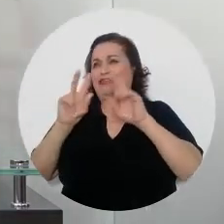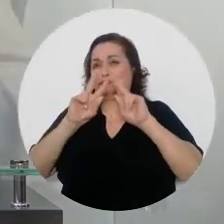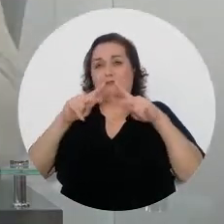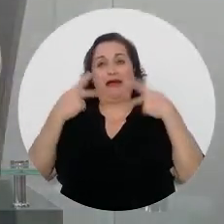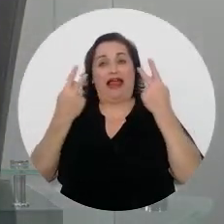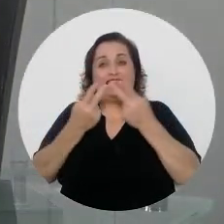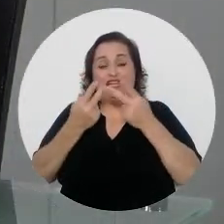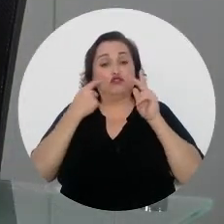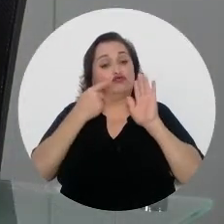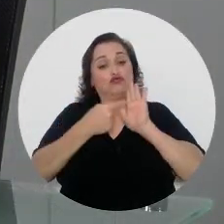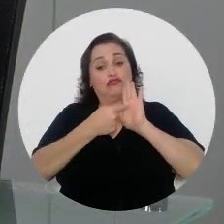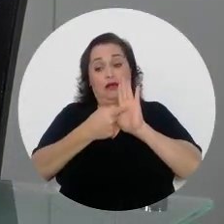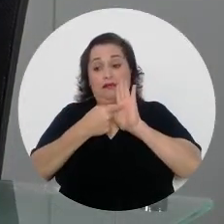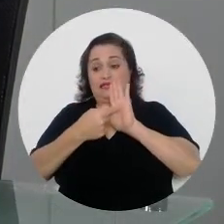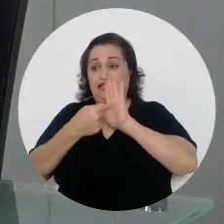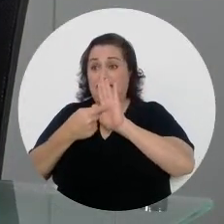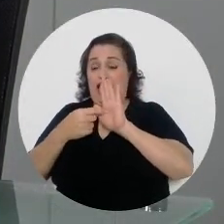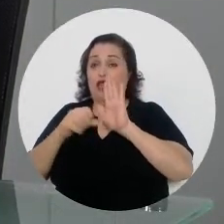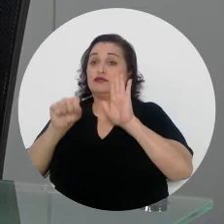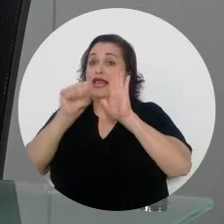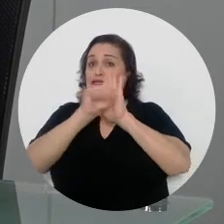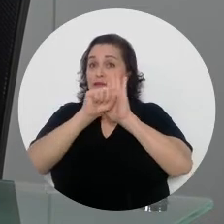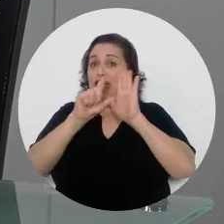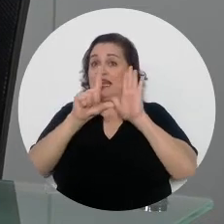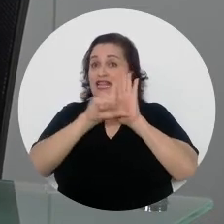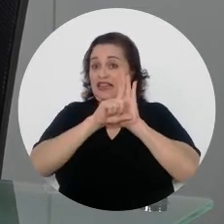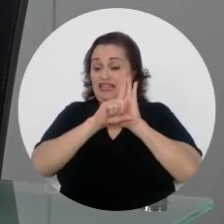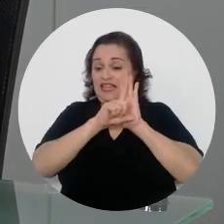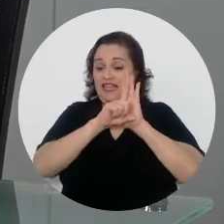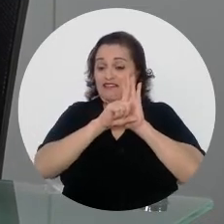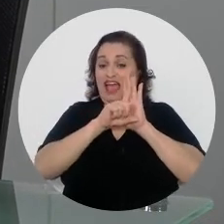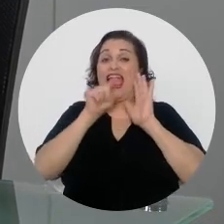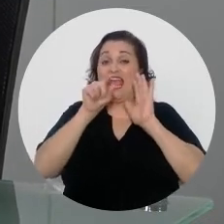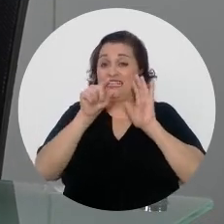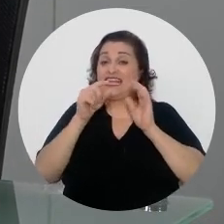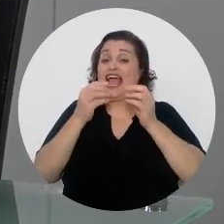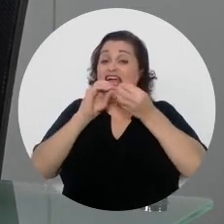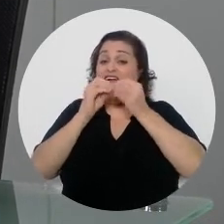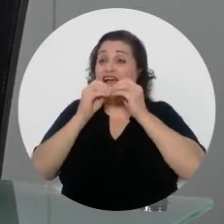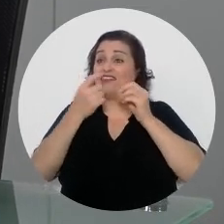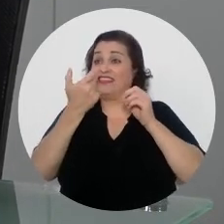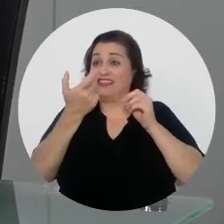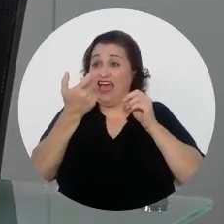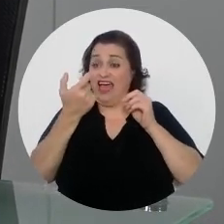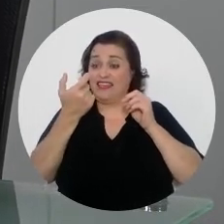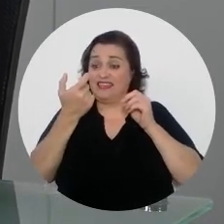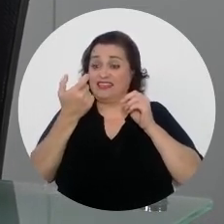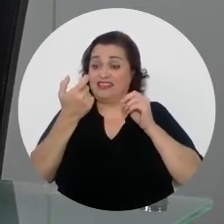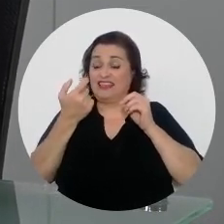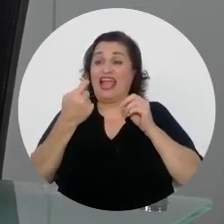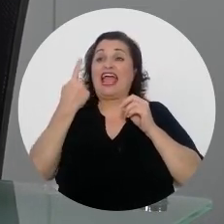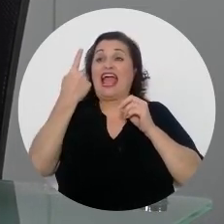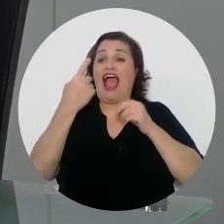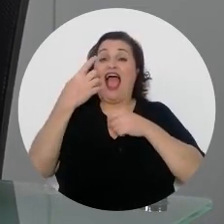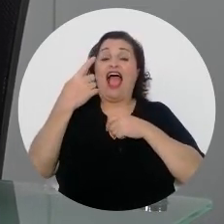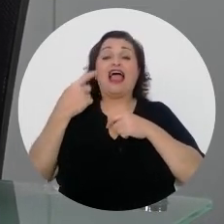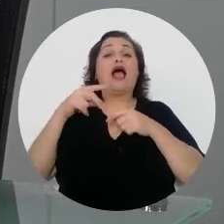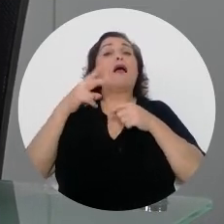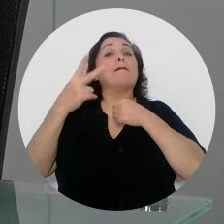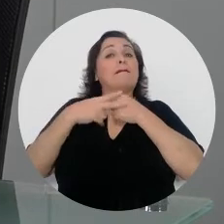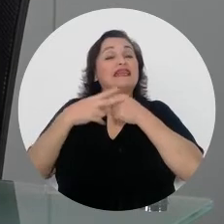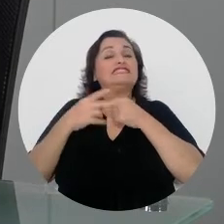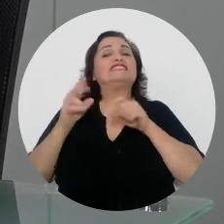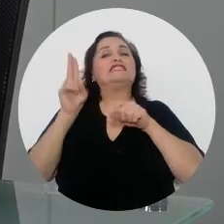multipartidista, vienen a haber bastantes representados en la Asamblea Legislativa, esta cifra residual cada vez se